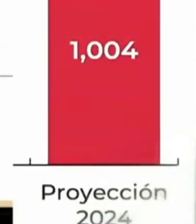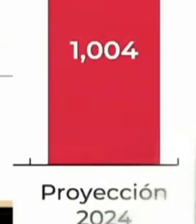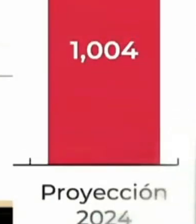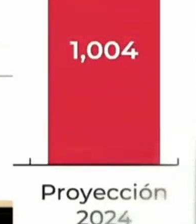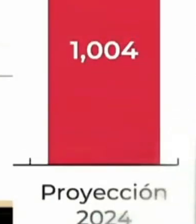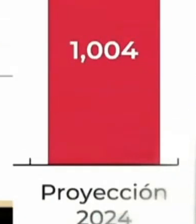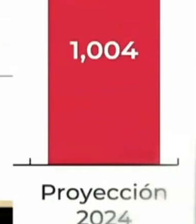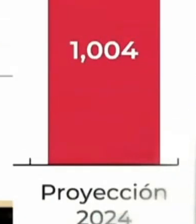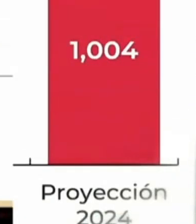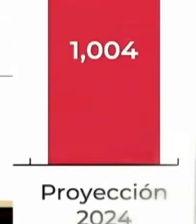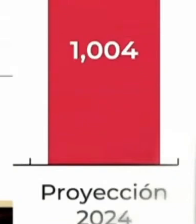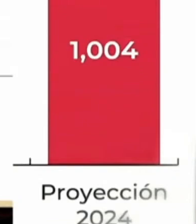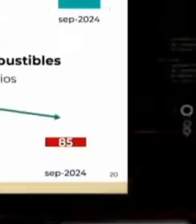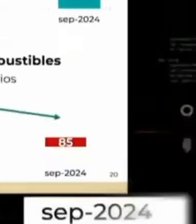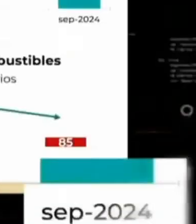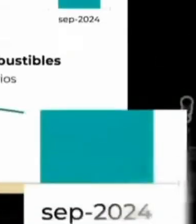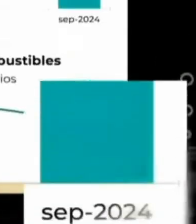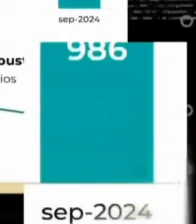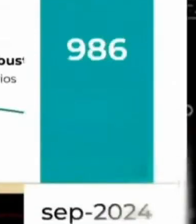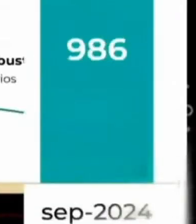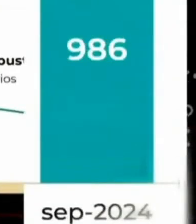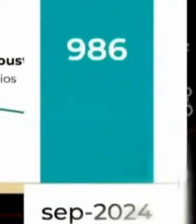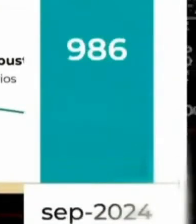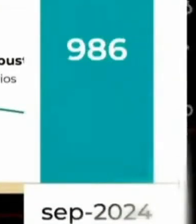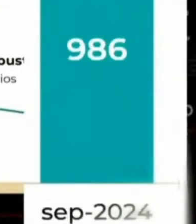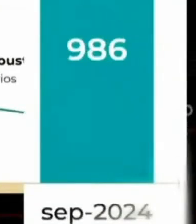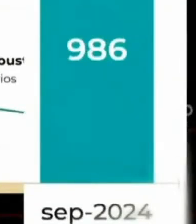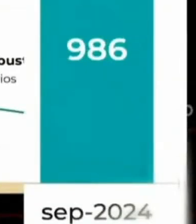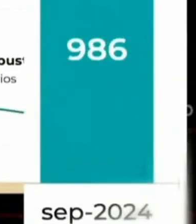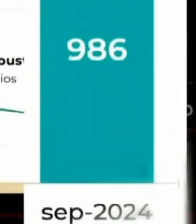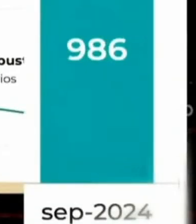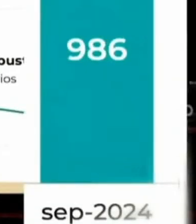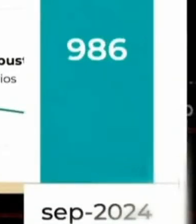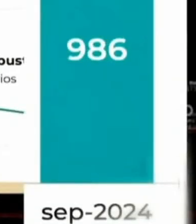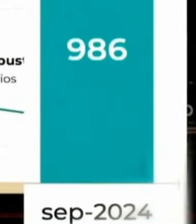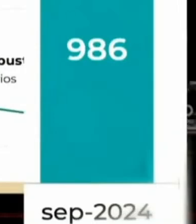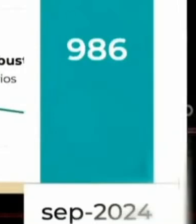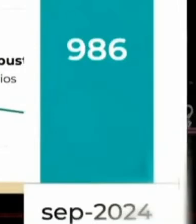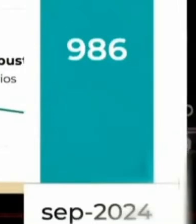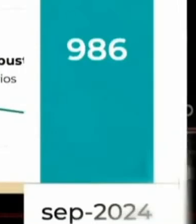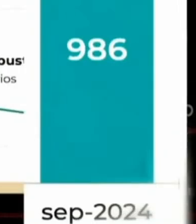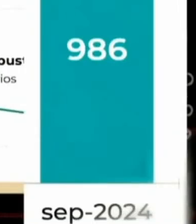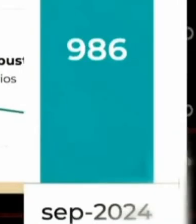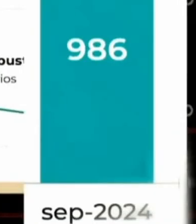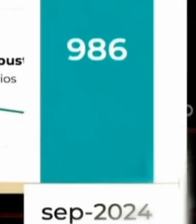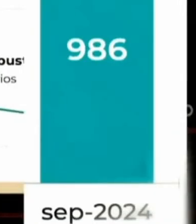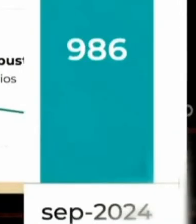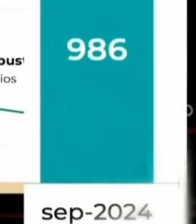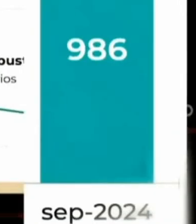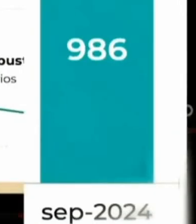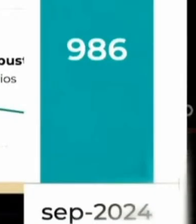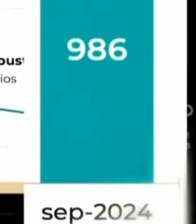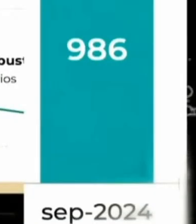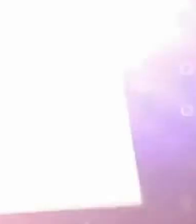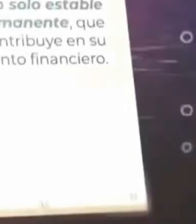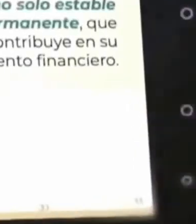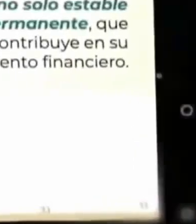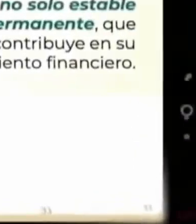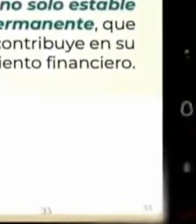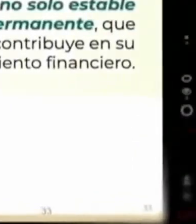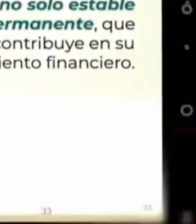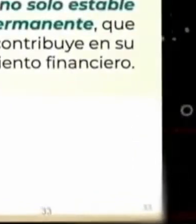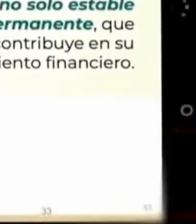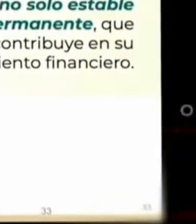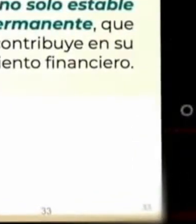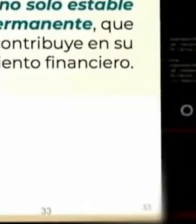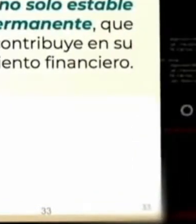1.452.000 barriles de petróleo, dando como resultado 1.228.000 barriles diarios de combustibles.